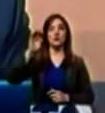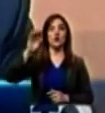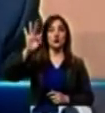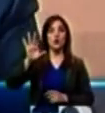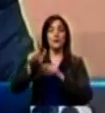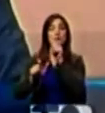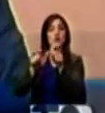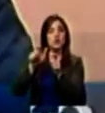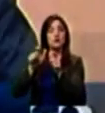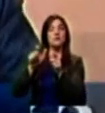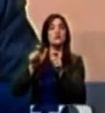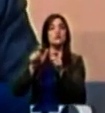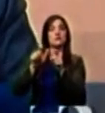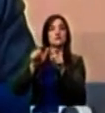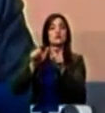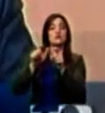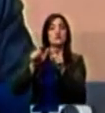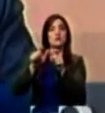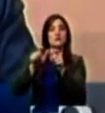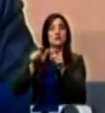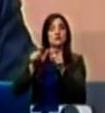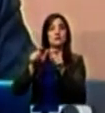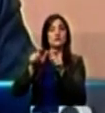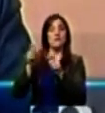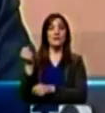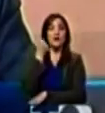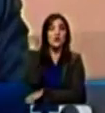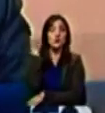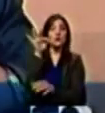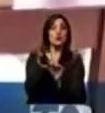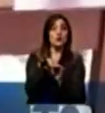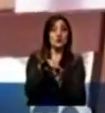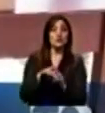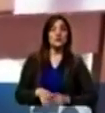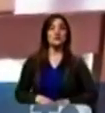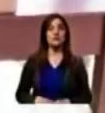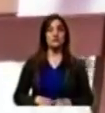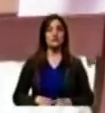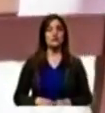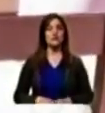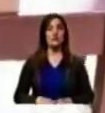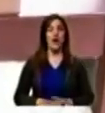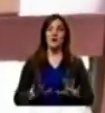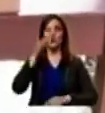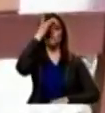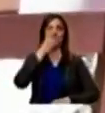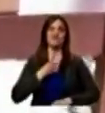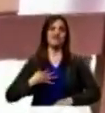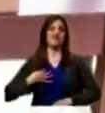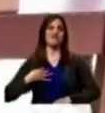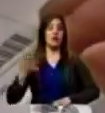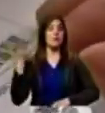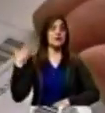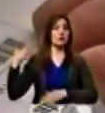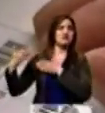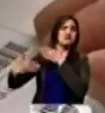374,409 personas justamente tienen el derecho al voto. El mismo que es voluntario. Durante 13